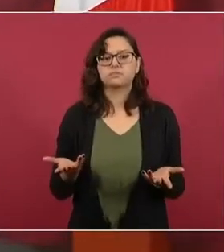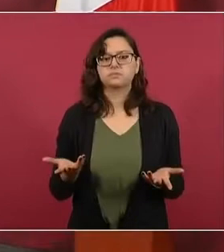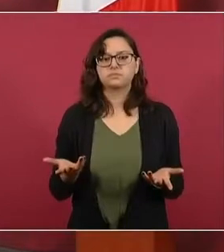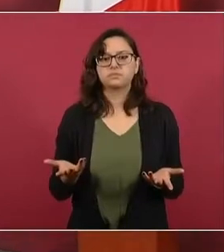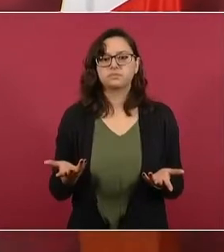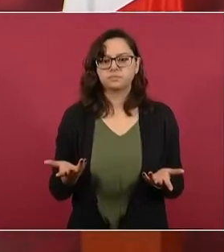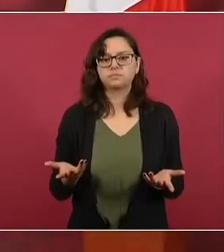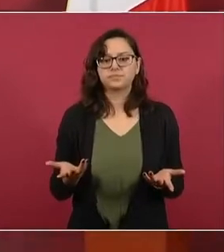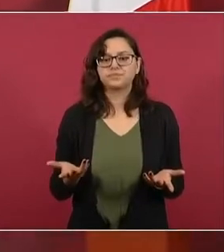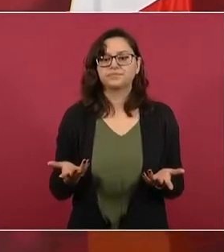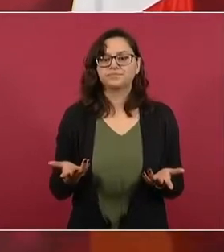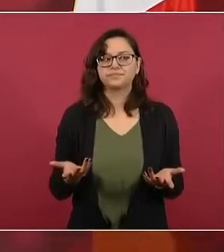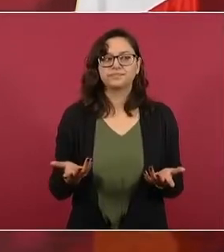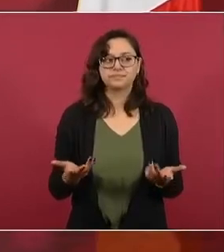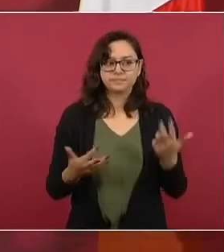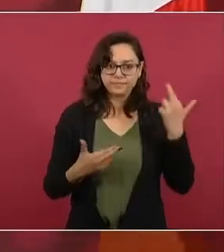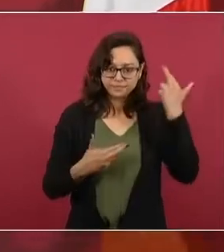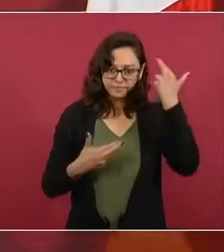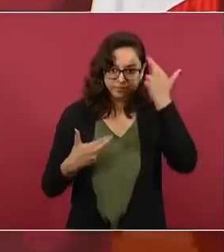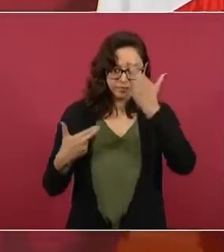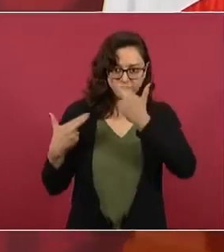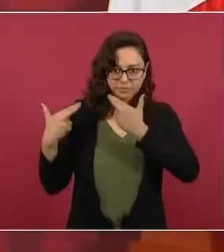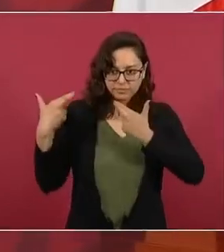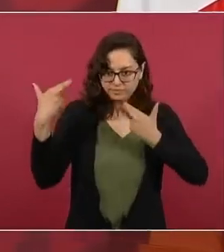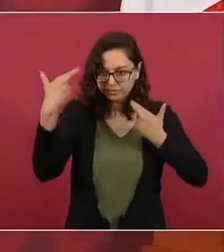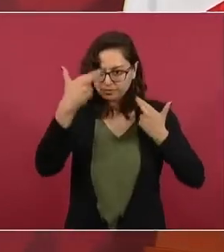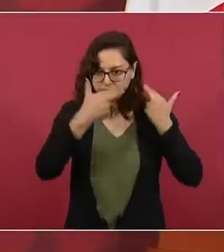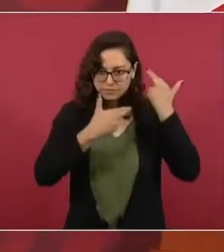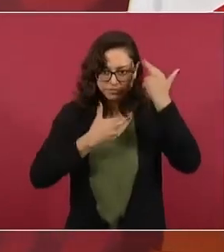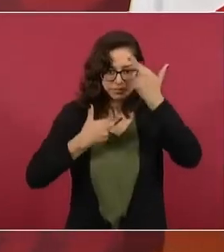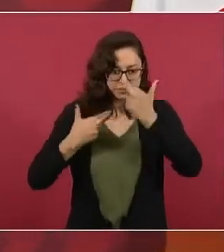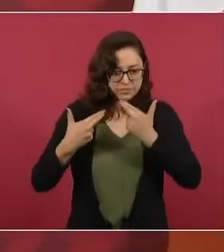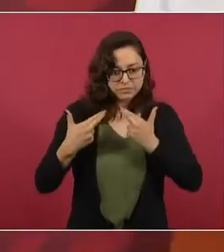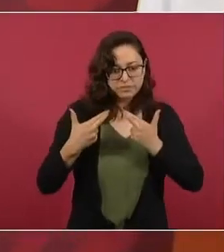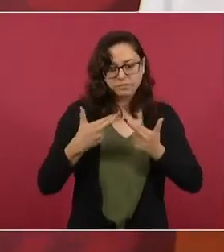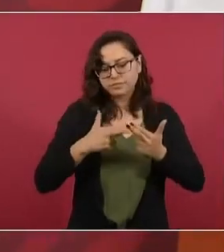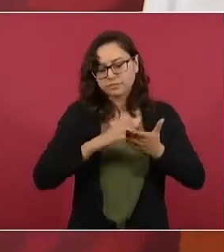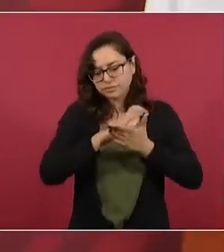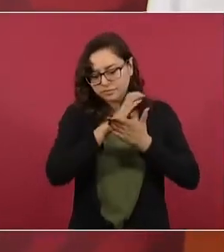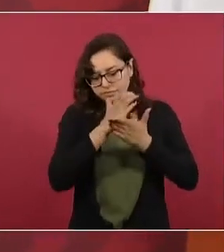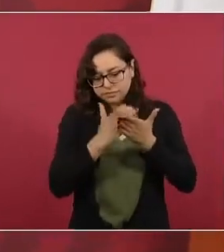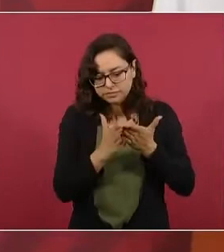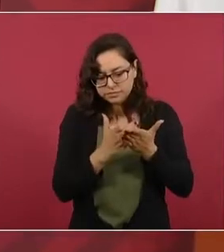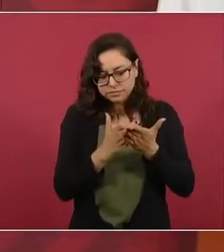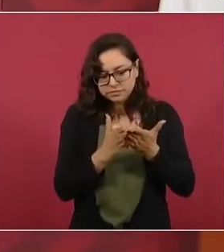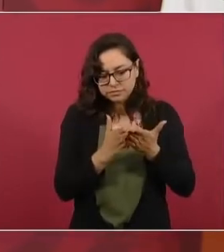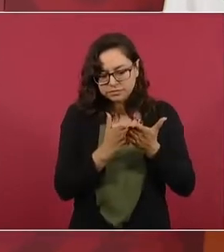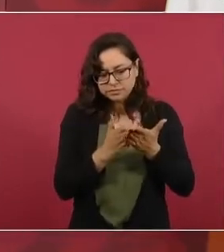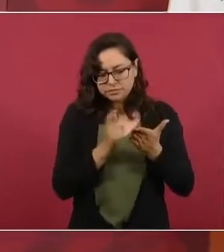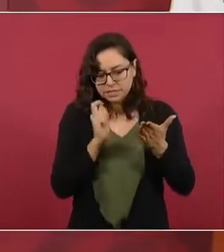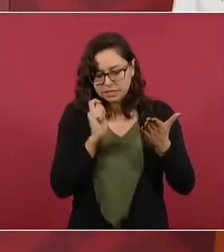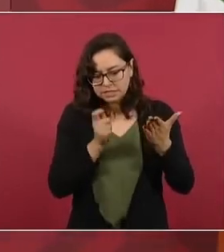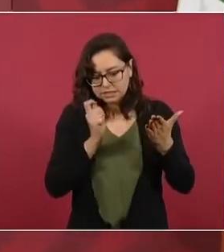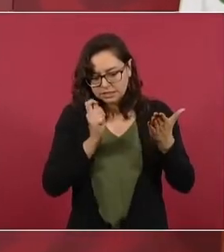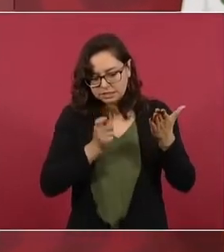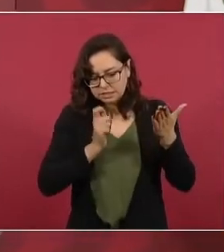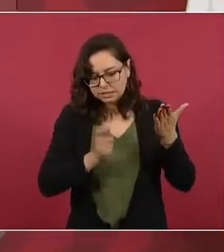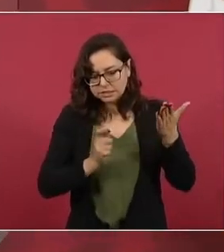también una revisión sobre el contrato y se está